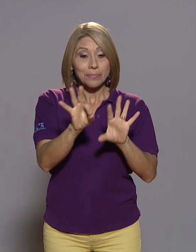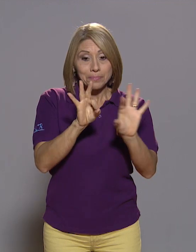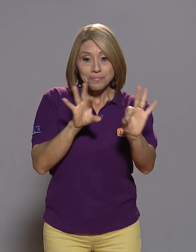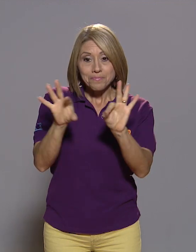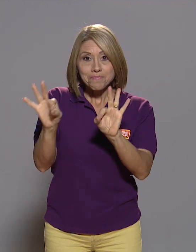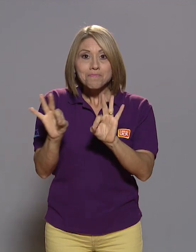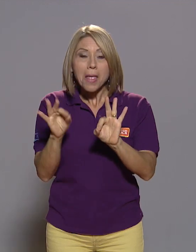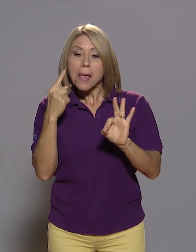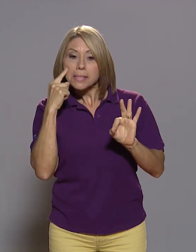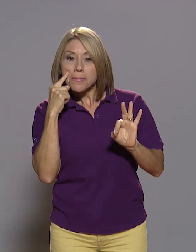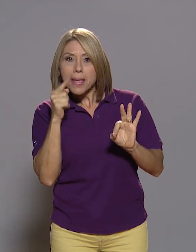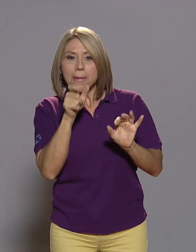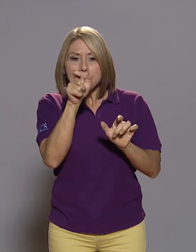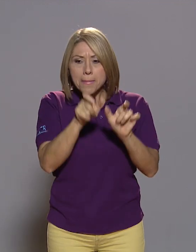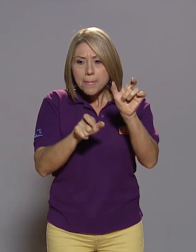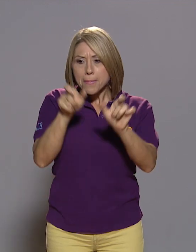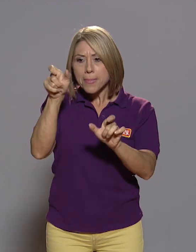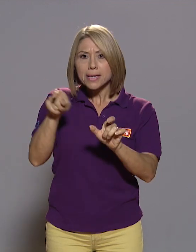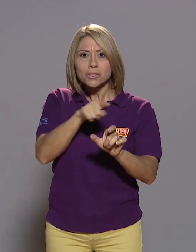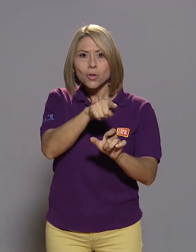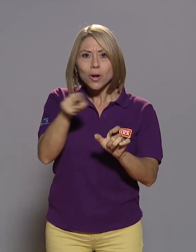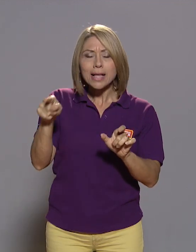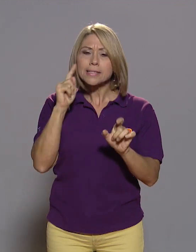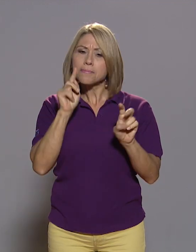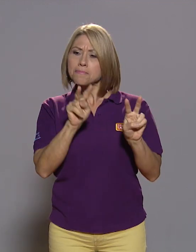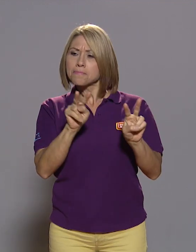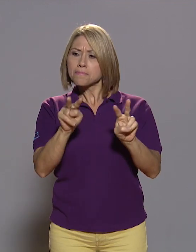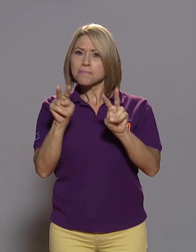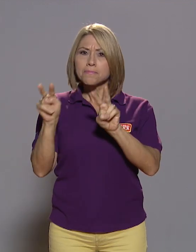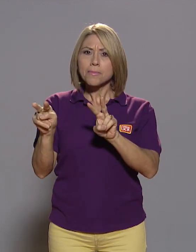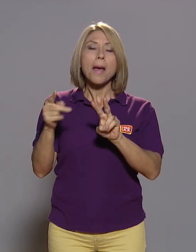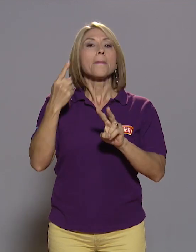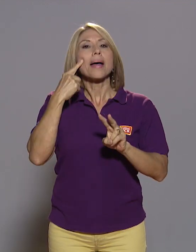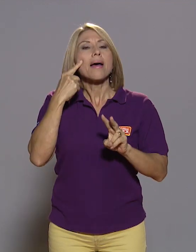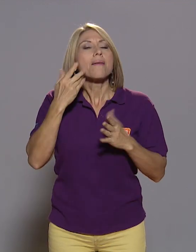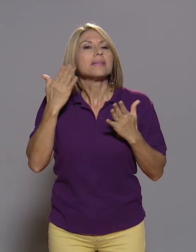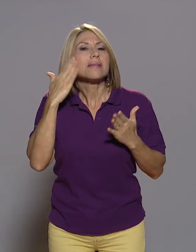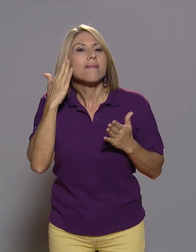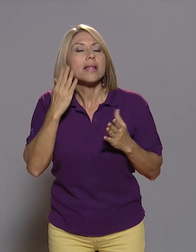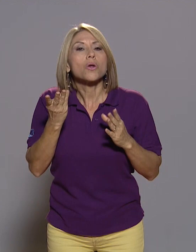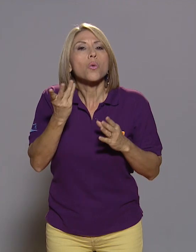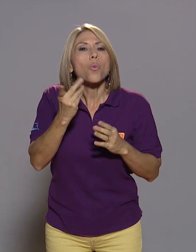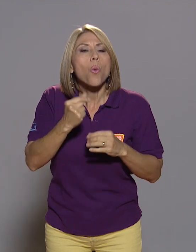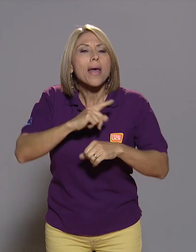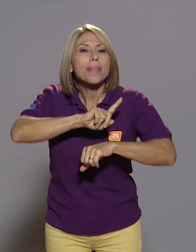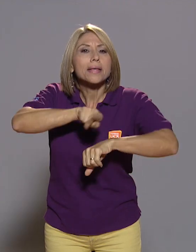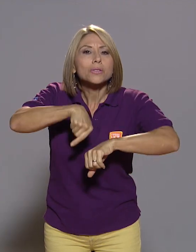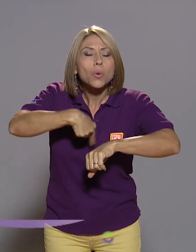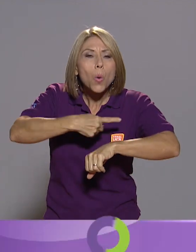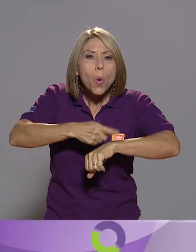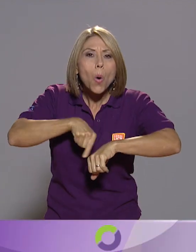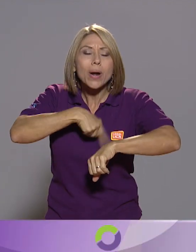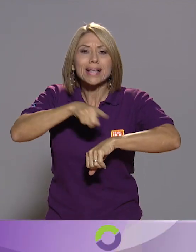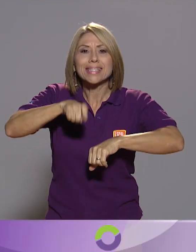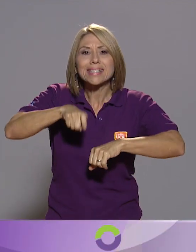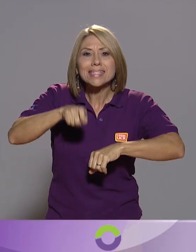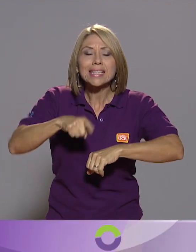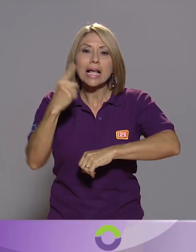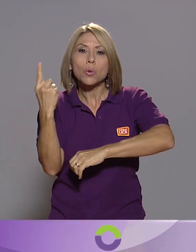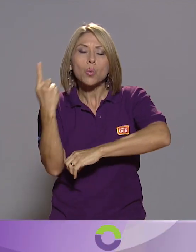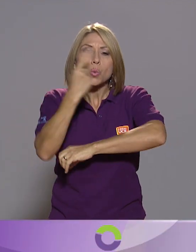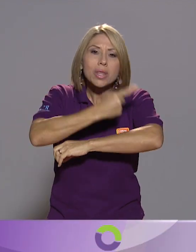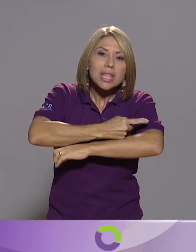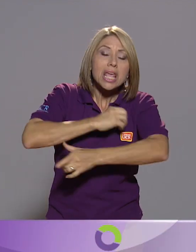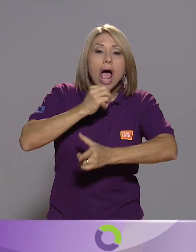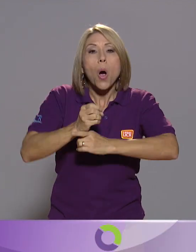las personas para determinar cuántas horas de asistencia requieren por día, por semana o por mes, y de ahí se